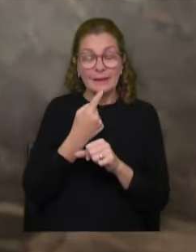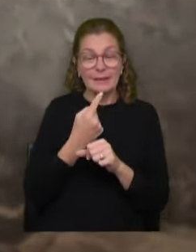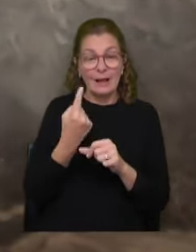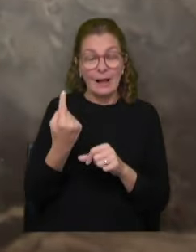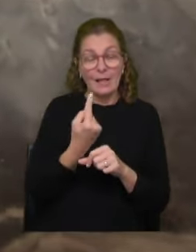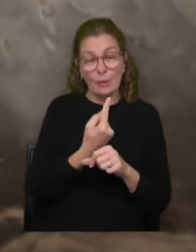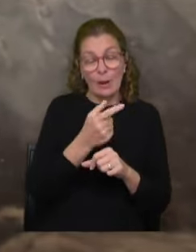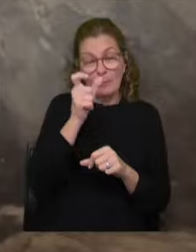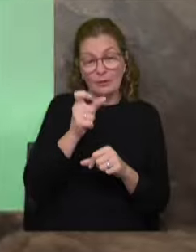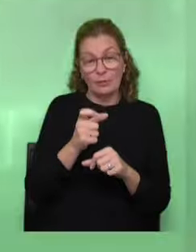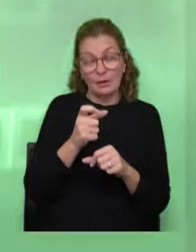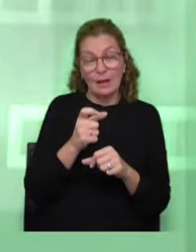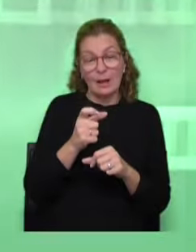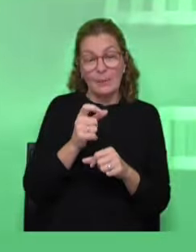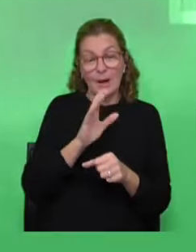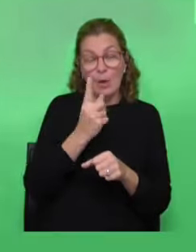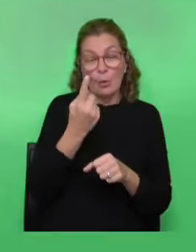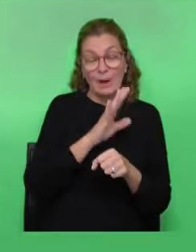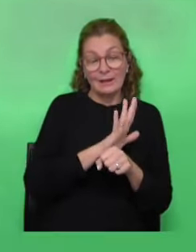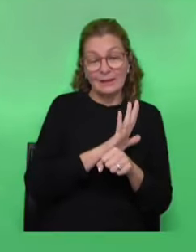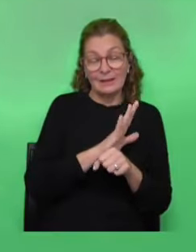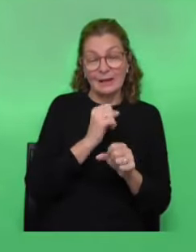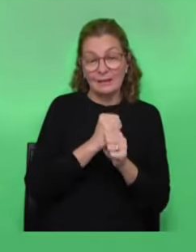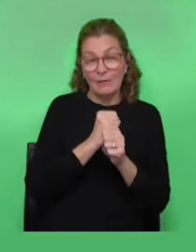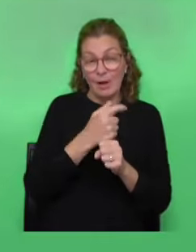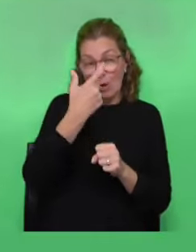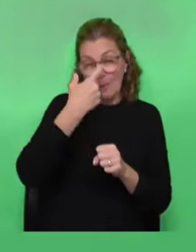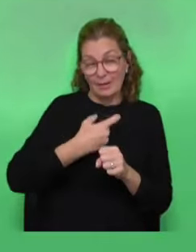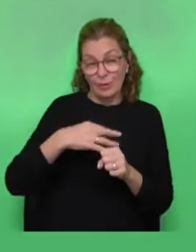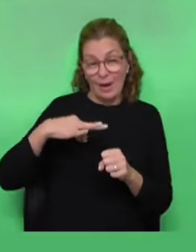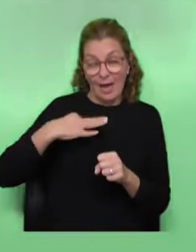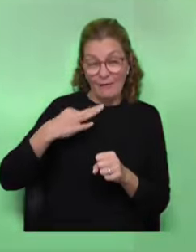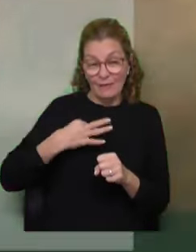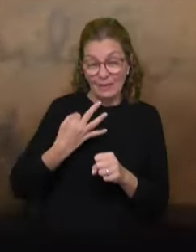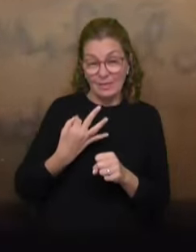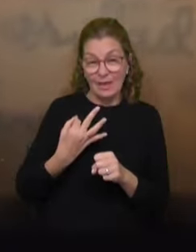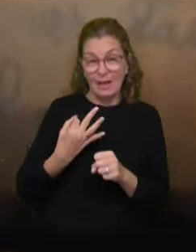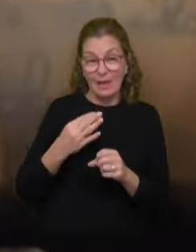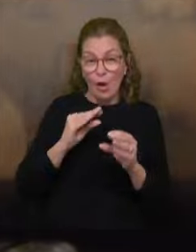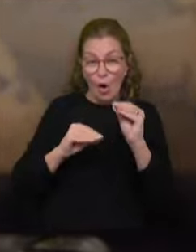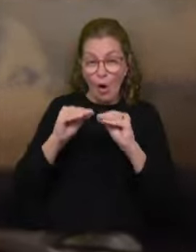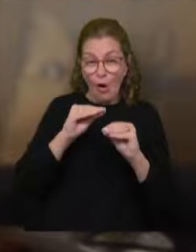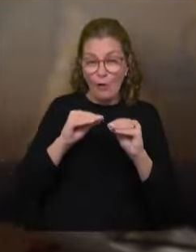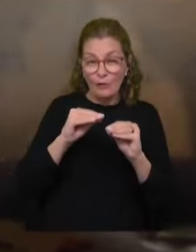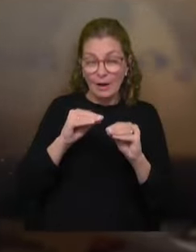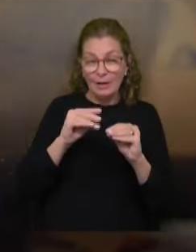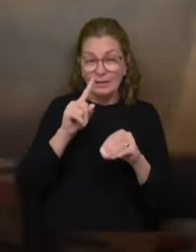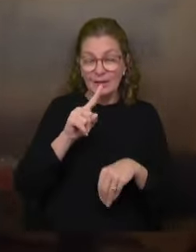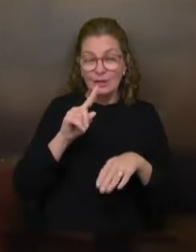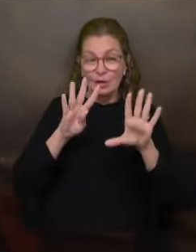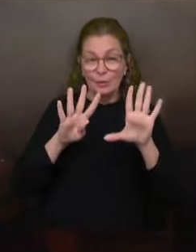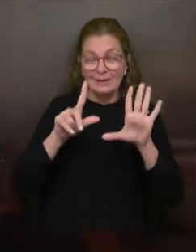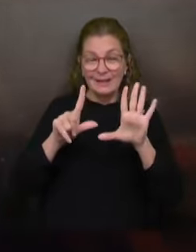cada desaparecido un artista para que trabaje su persona, su vida. Las obras que retratan a los